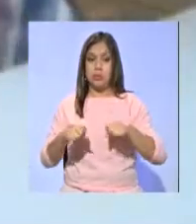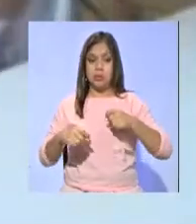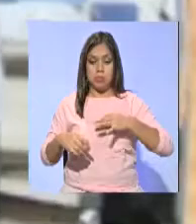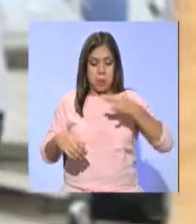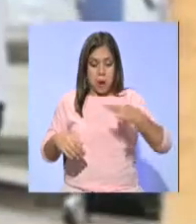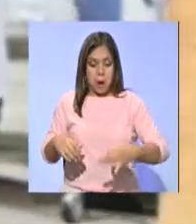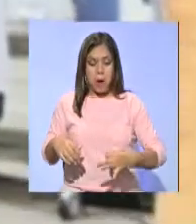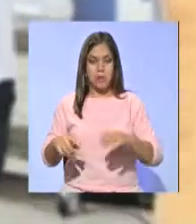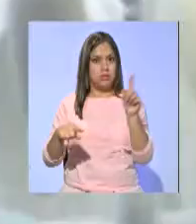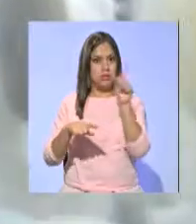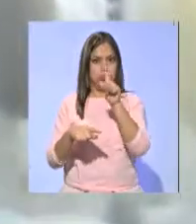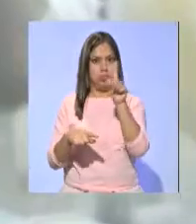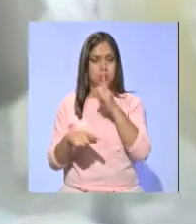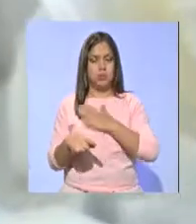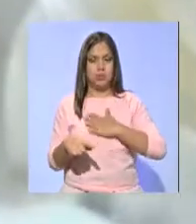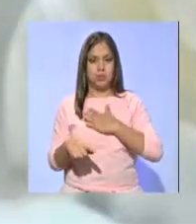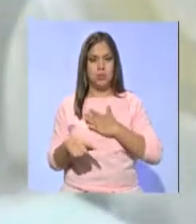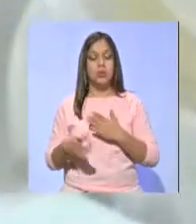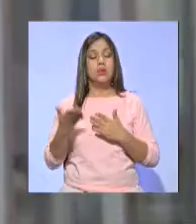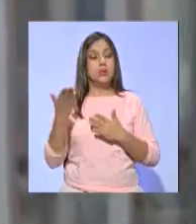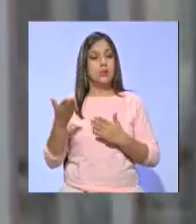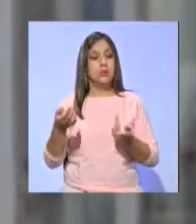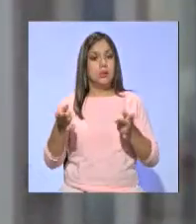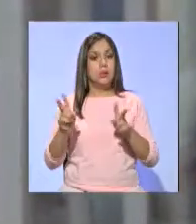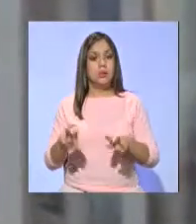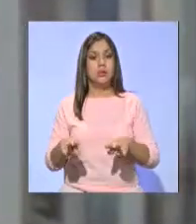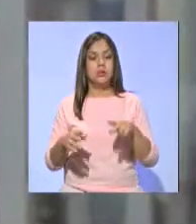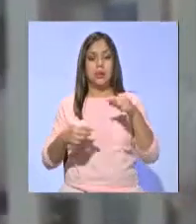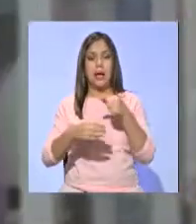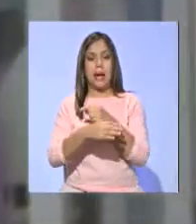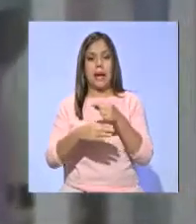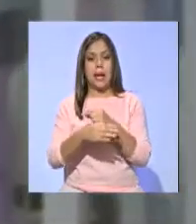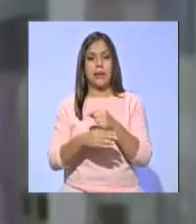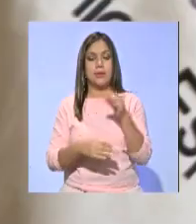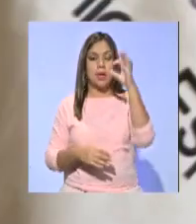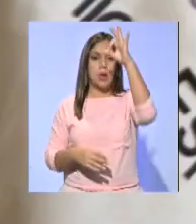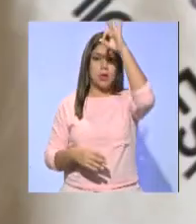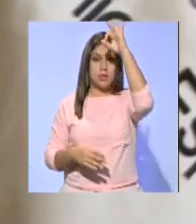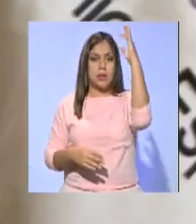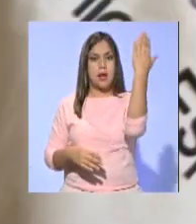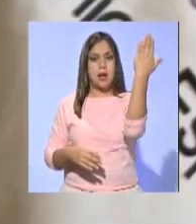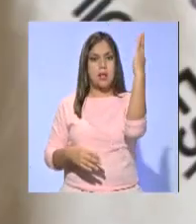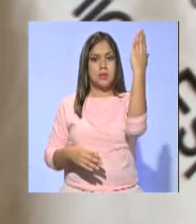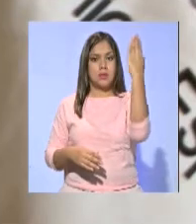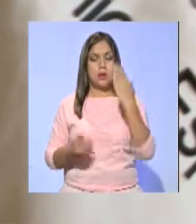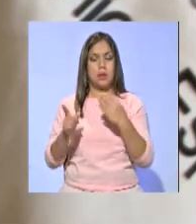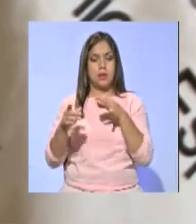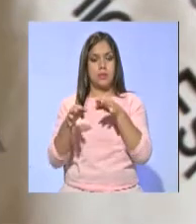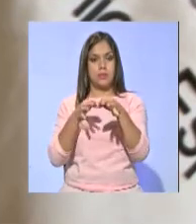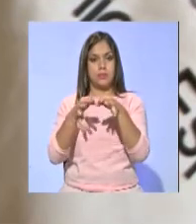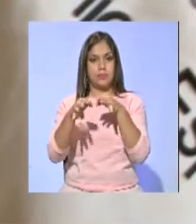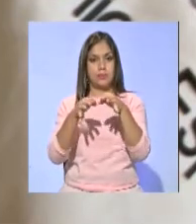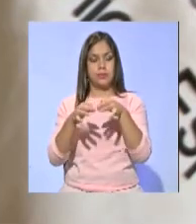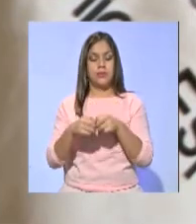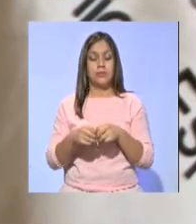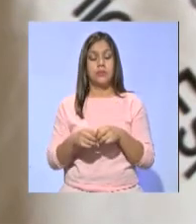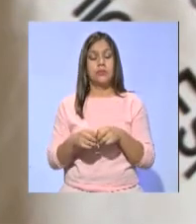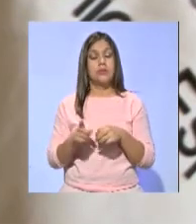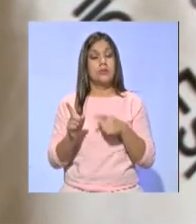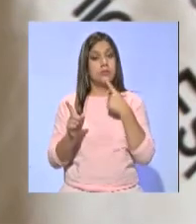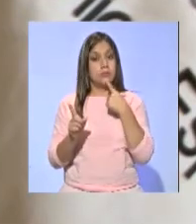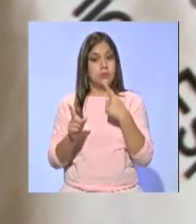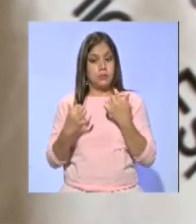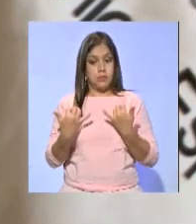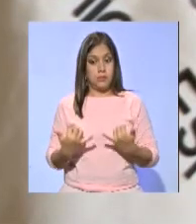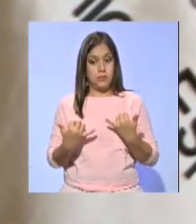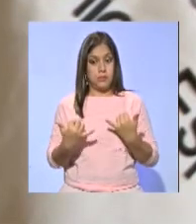niño. Andrés Sotomayor es gerente del Hospital de Especialidades Eugenio Espejo de Quito. Primero, identificar. Por eso, en este momento estamos planteando